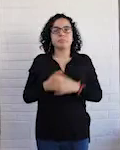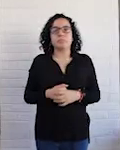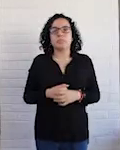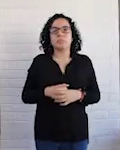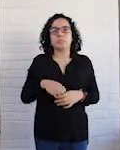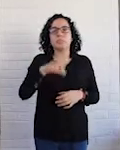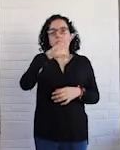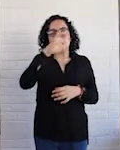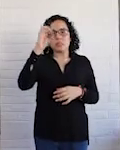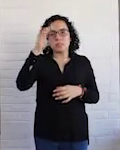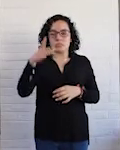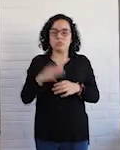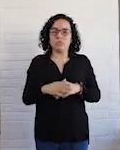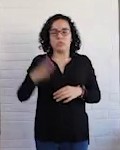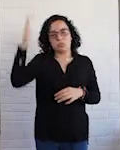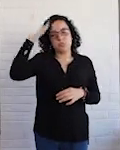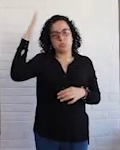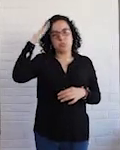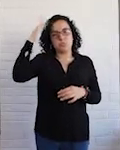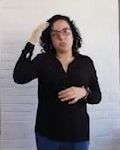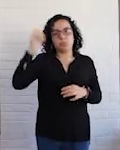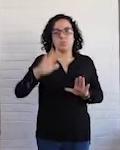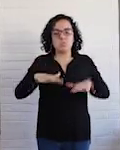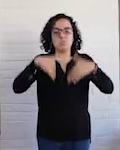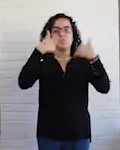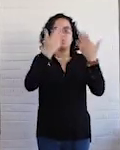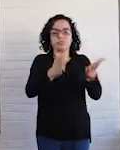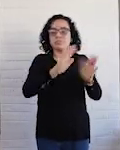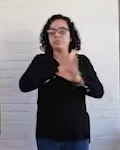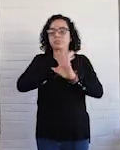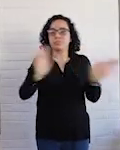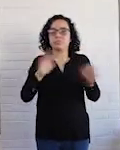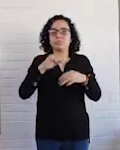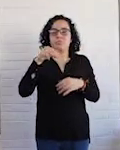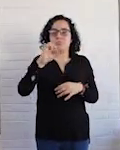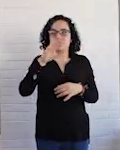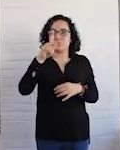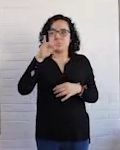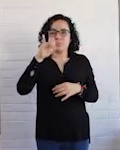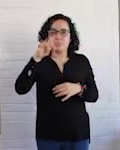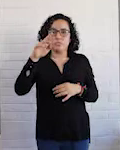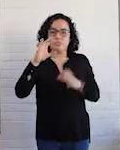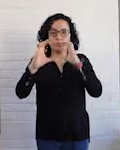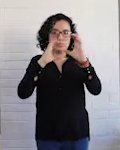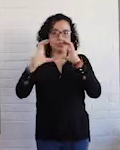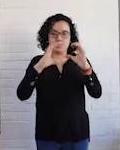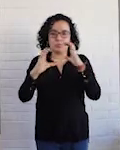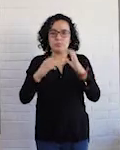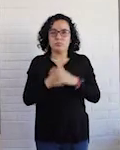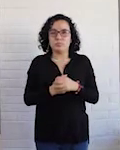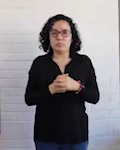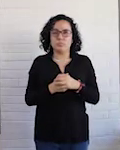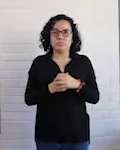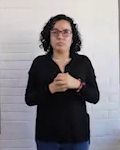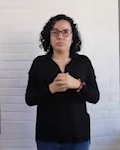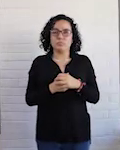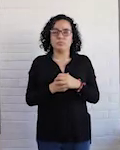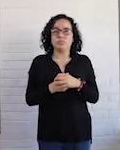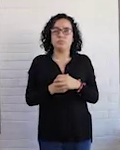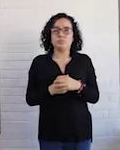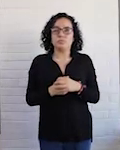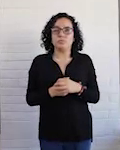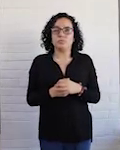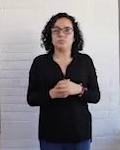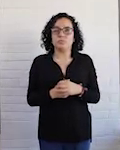CEOs van a salir de los departamentos de marketing. Ya les puse todo este panorama, voy a ponerles nada